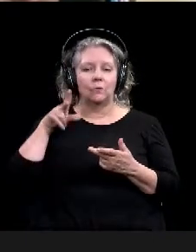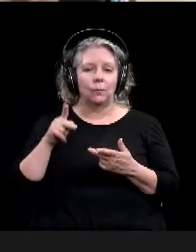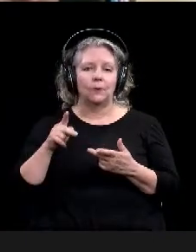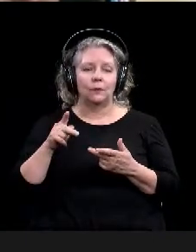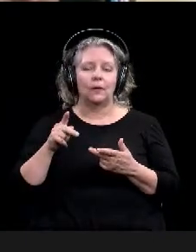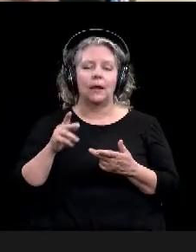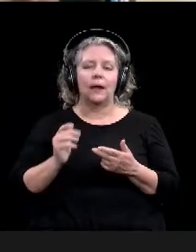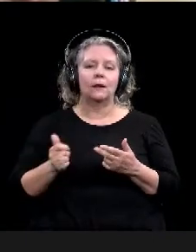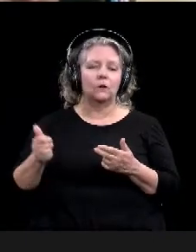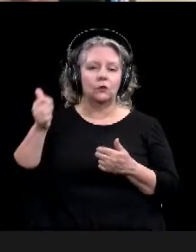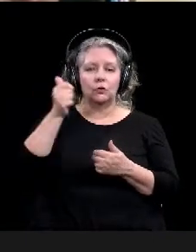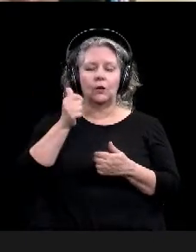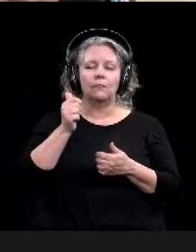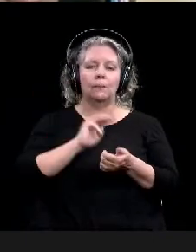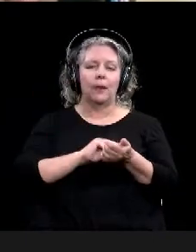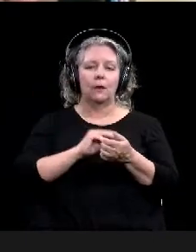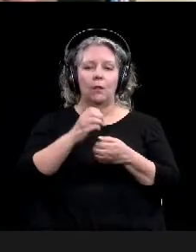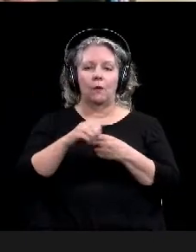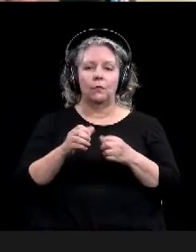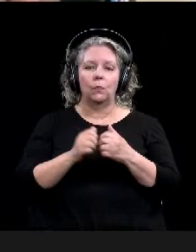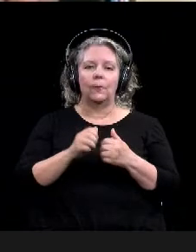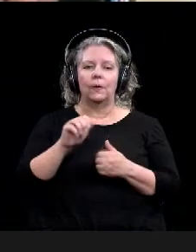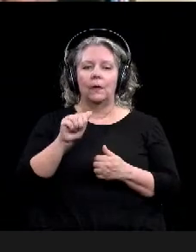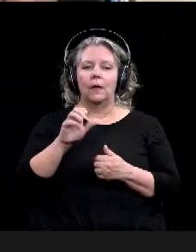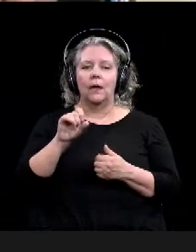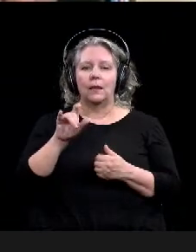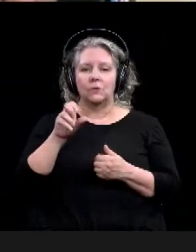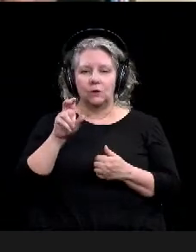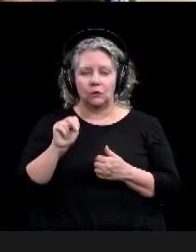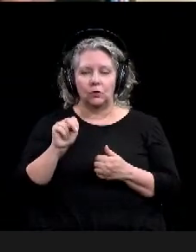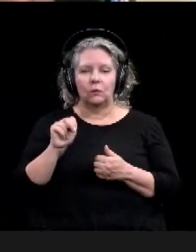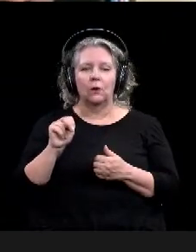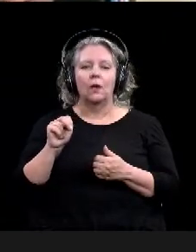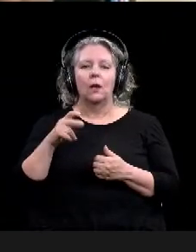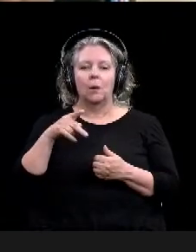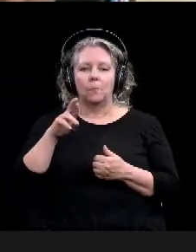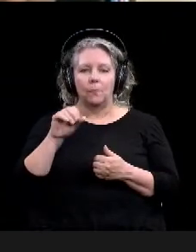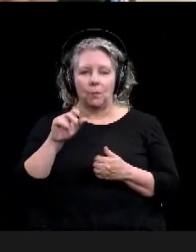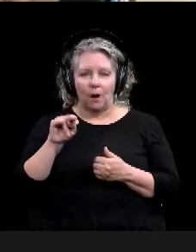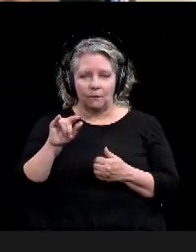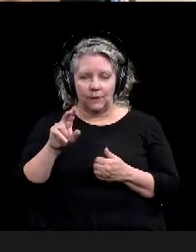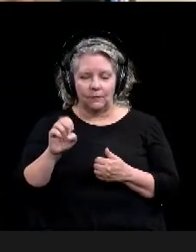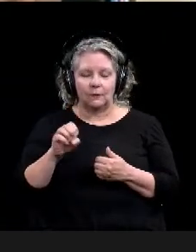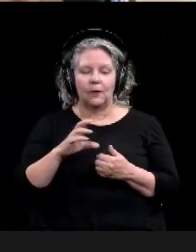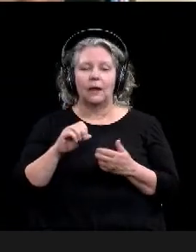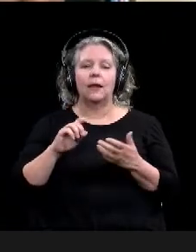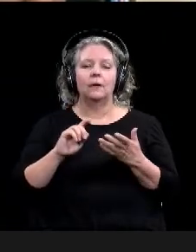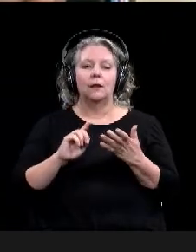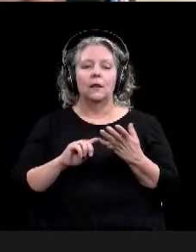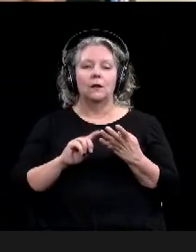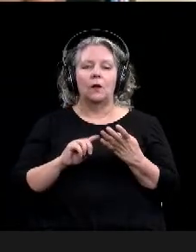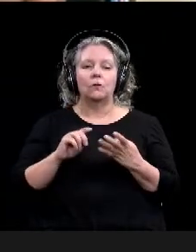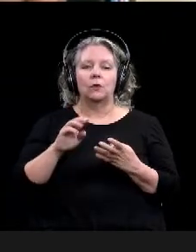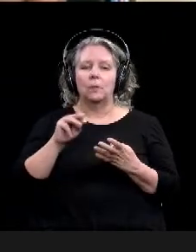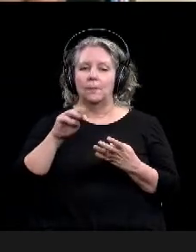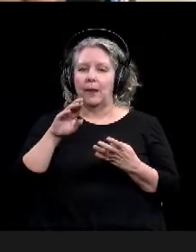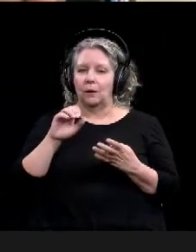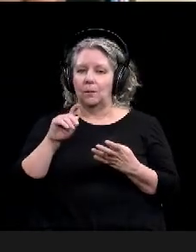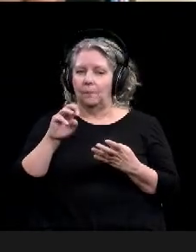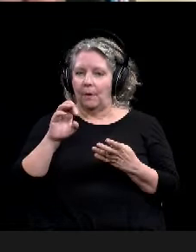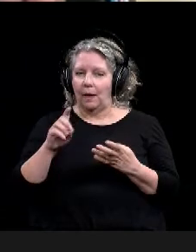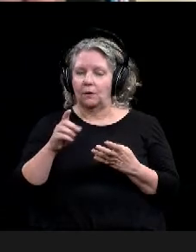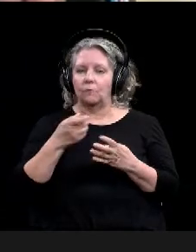lines mar mar el jefe de valor crest y también la banda